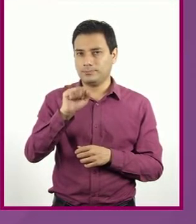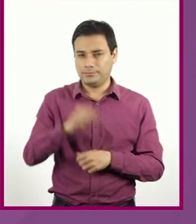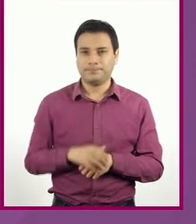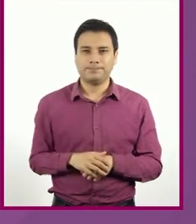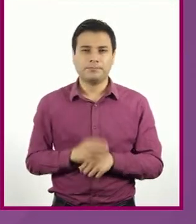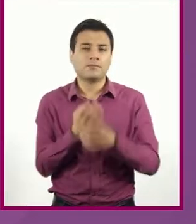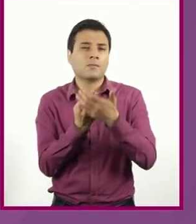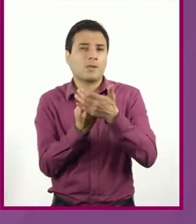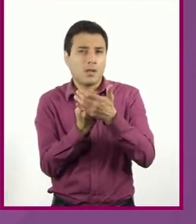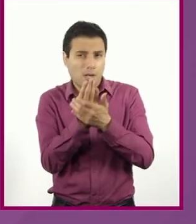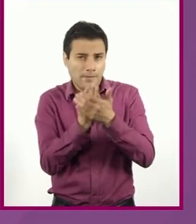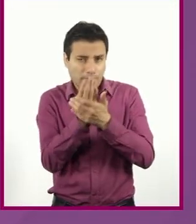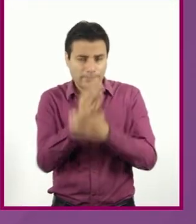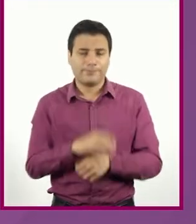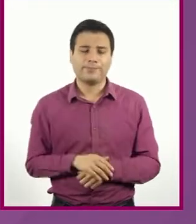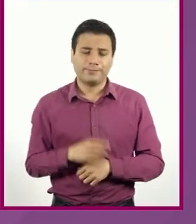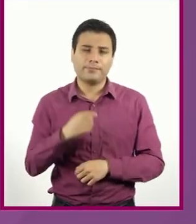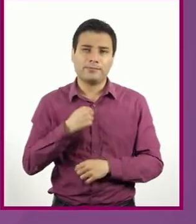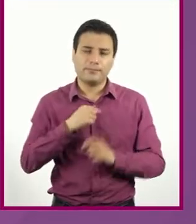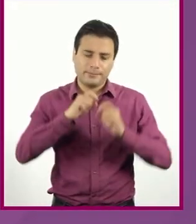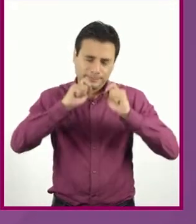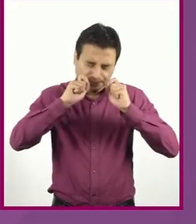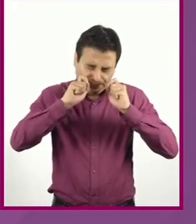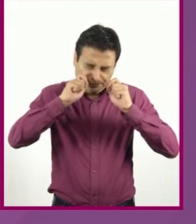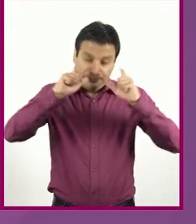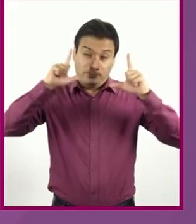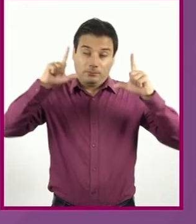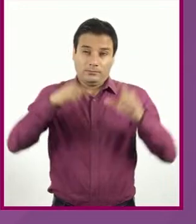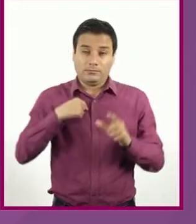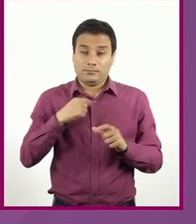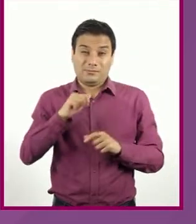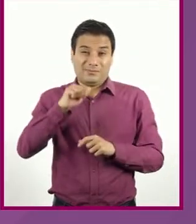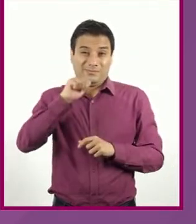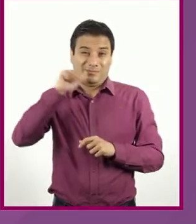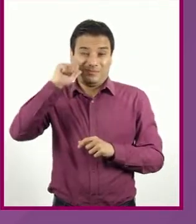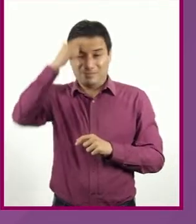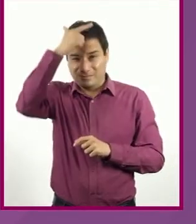Una mañana, al despertar de un sueño intranquilo,